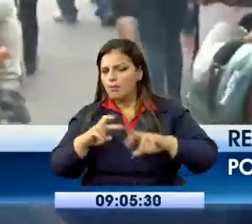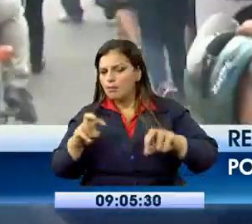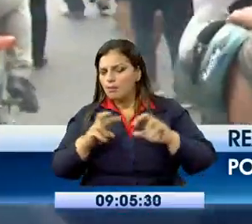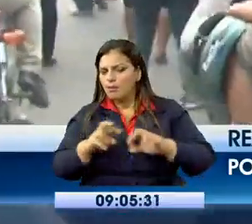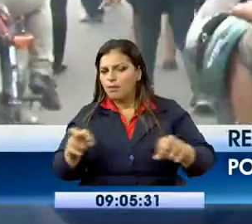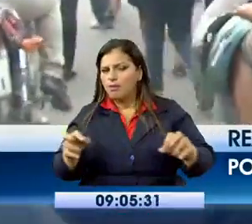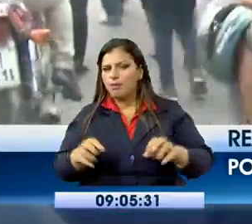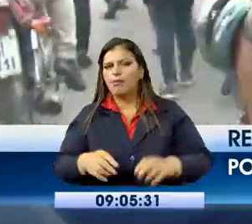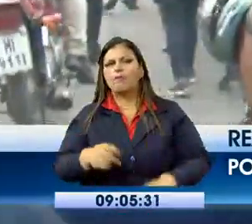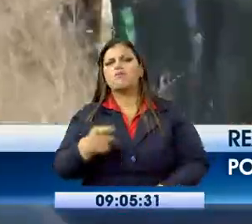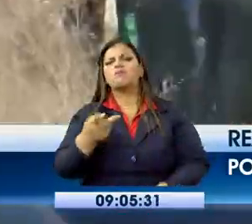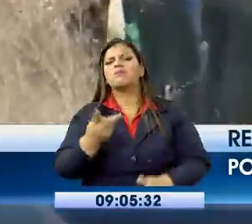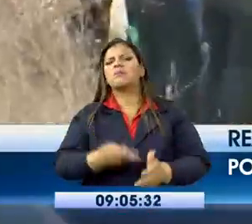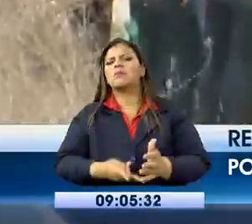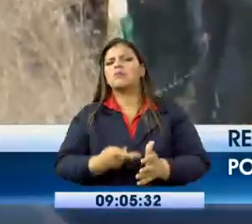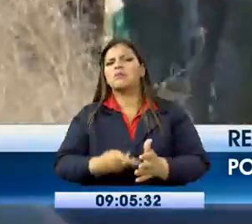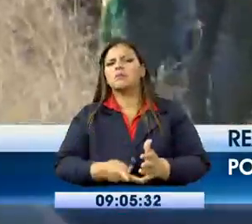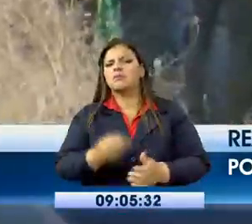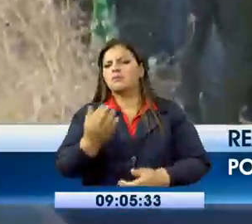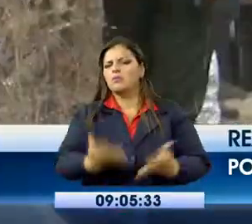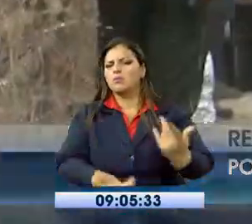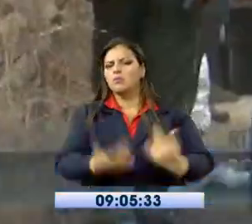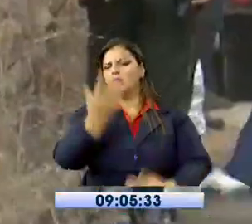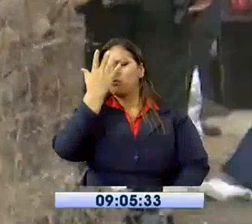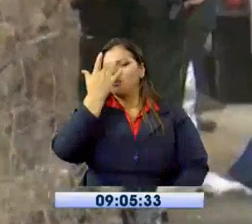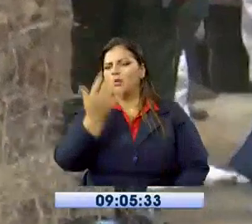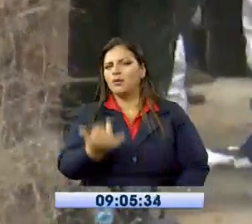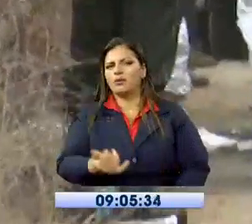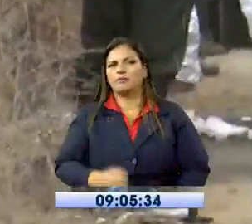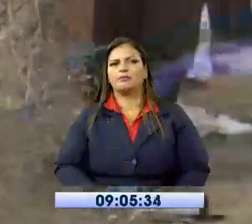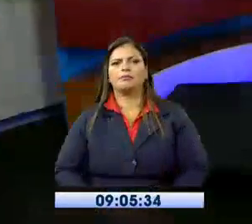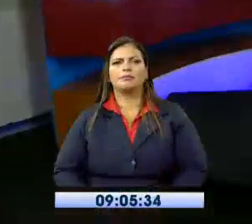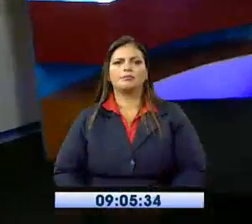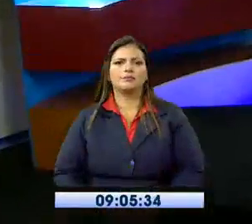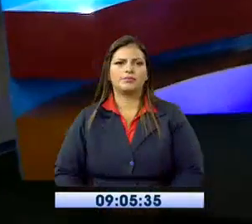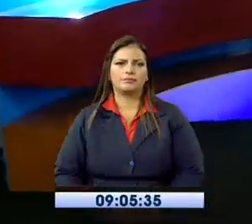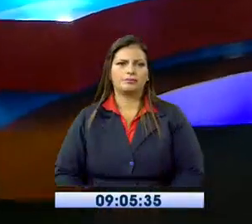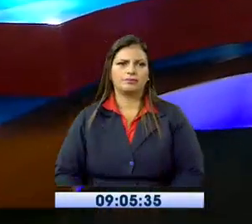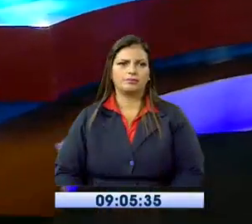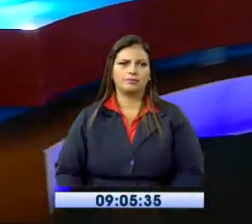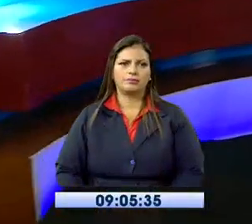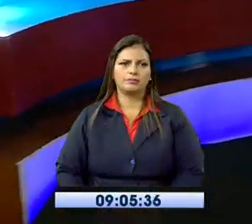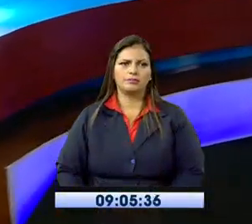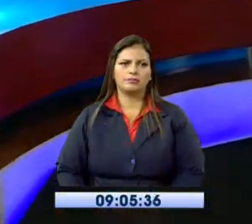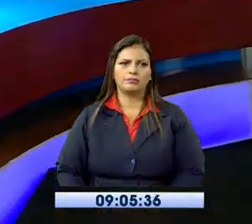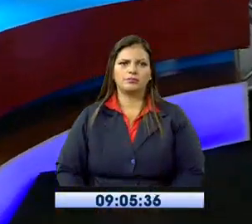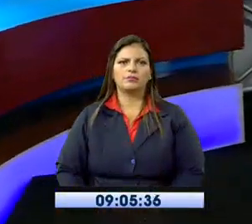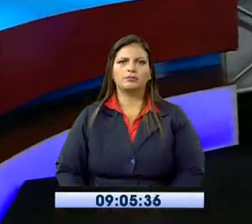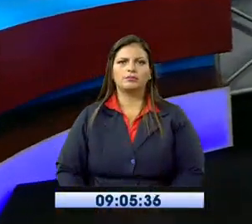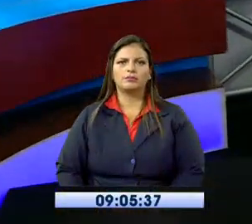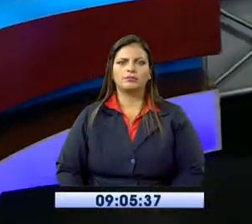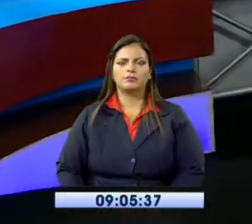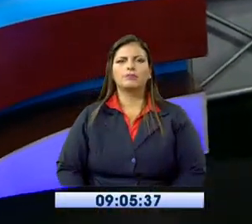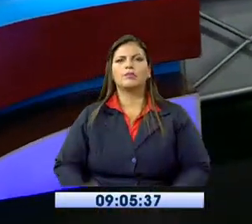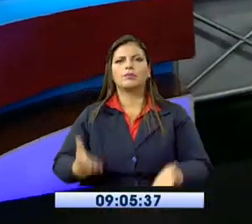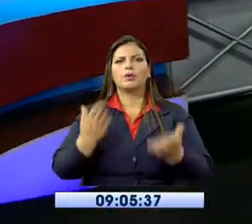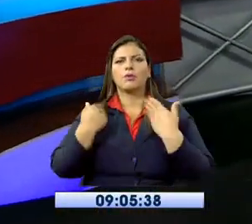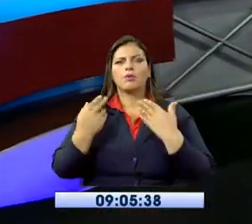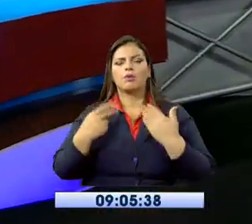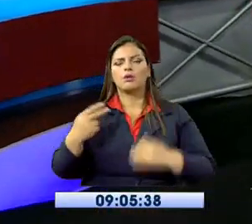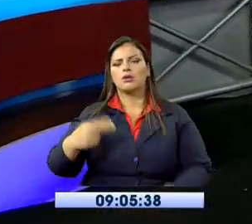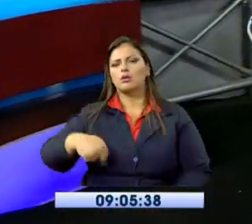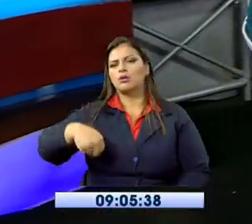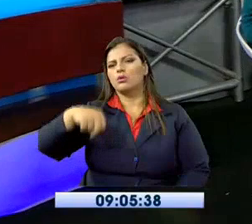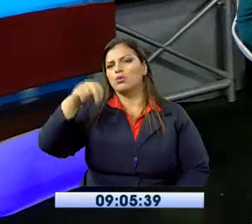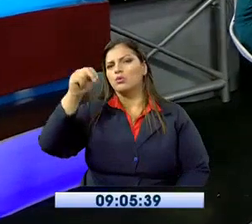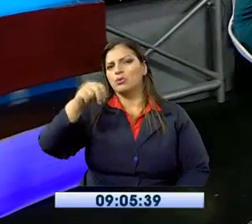la provincia de Manabí informó Johnny Armendariz. Un pequeño de 10 años de edad desapareció en